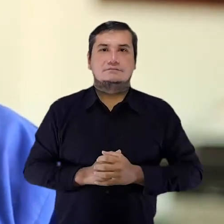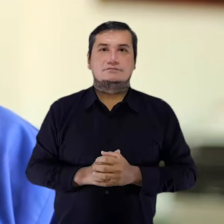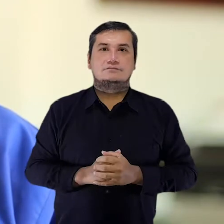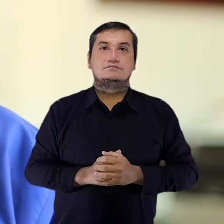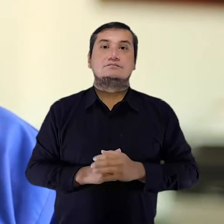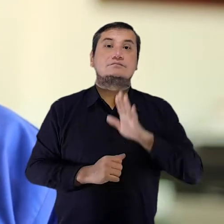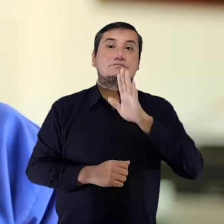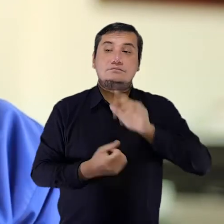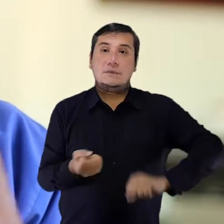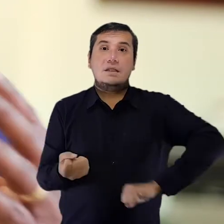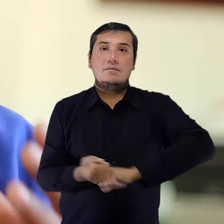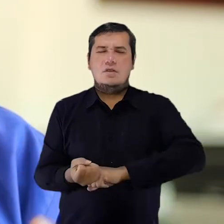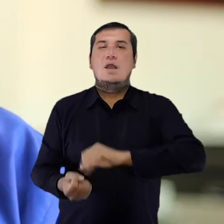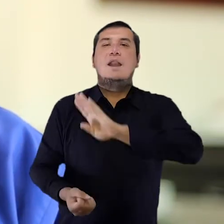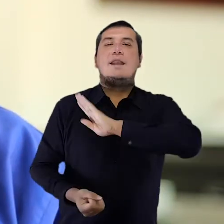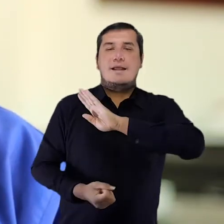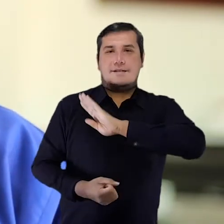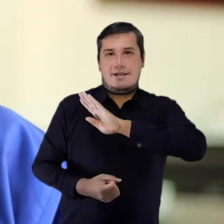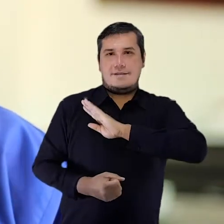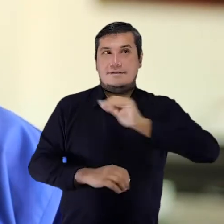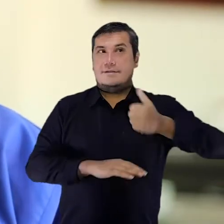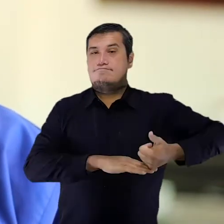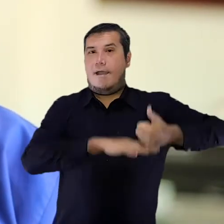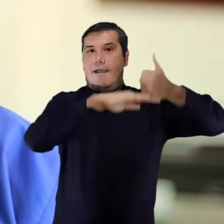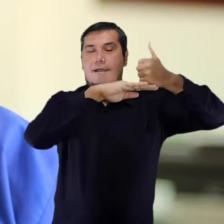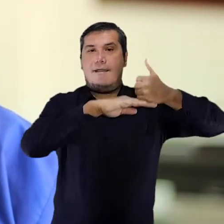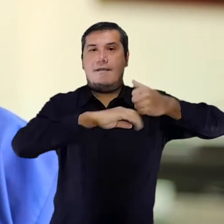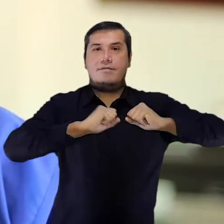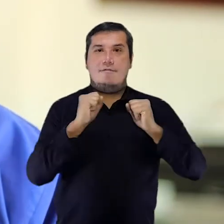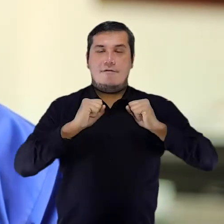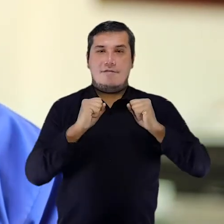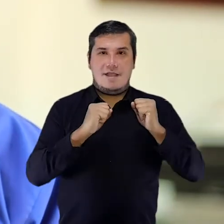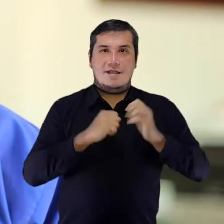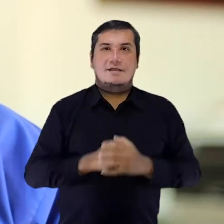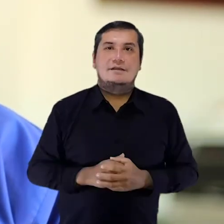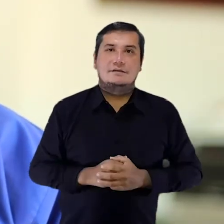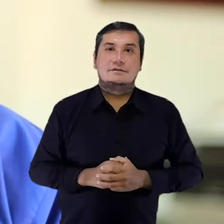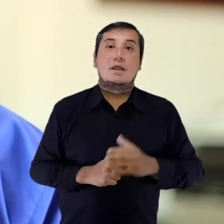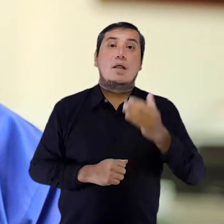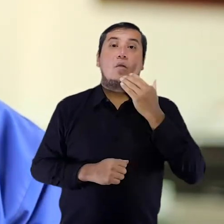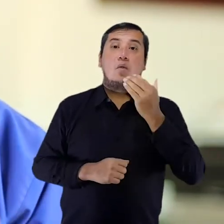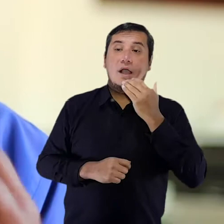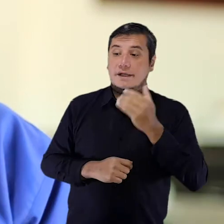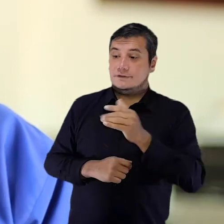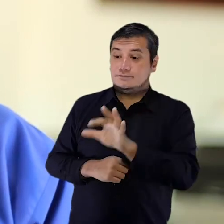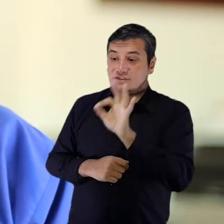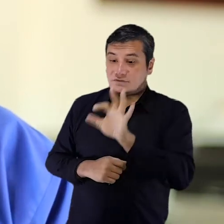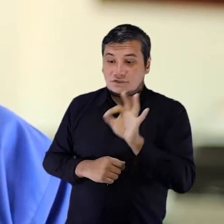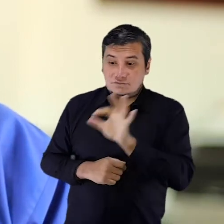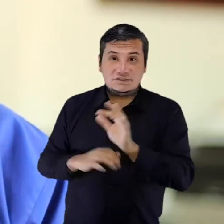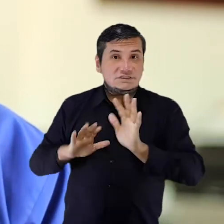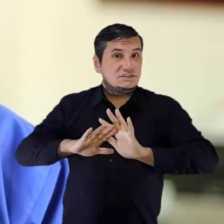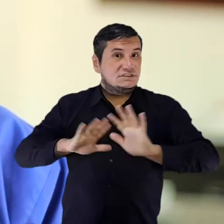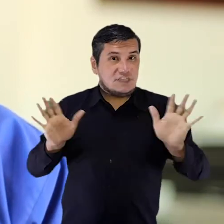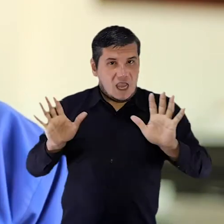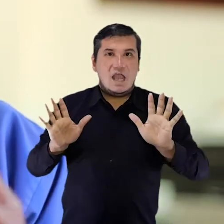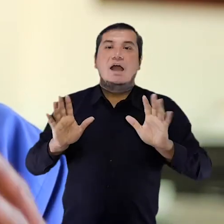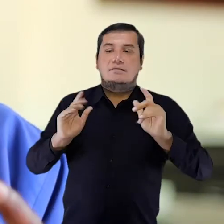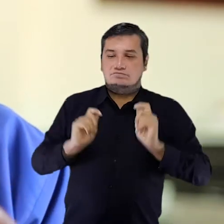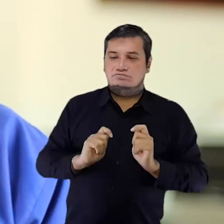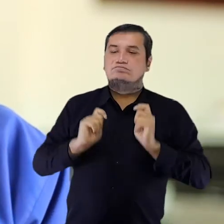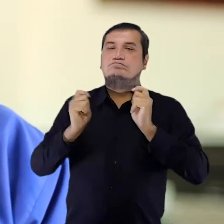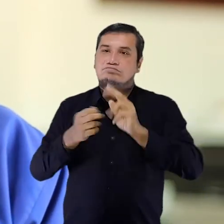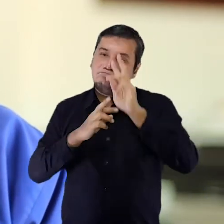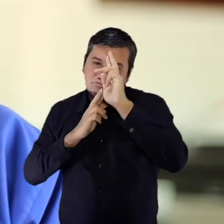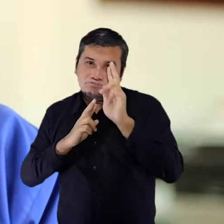instalado por parte de la alcaldesa mayor una vez se surta la designación de cada una